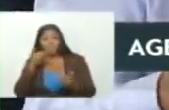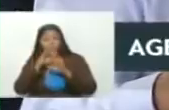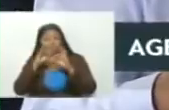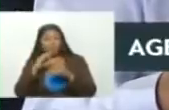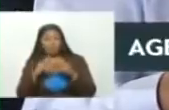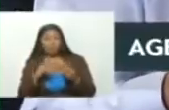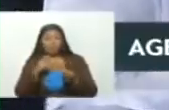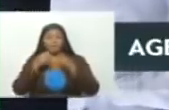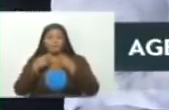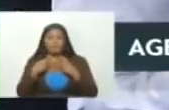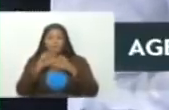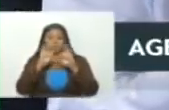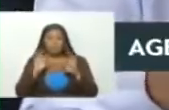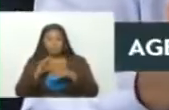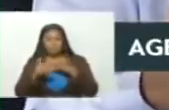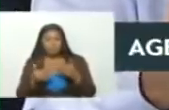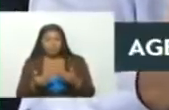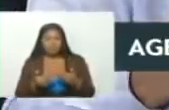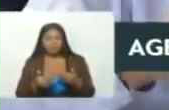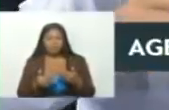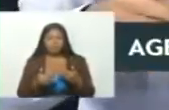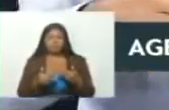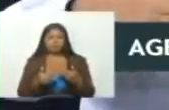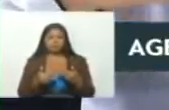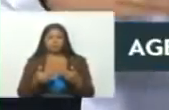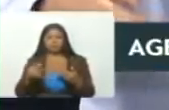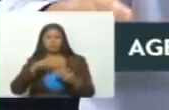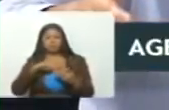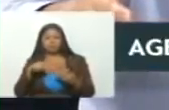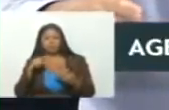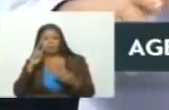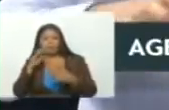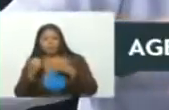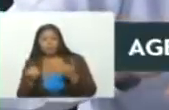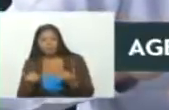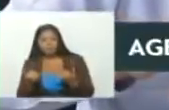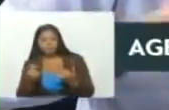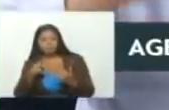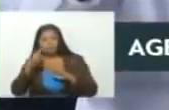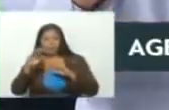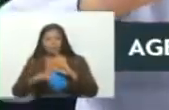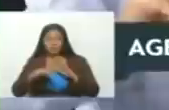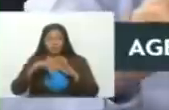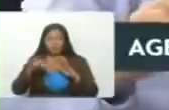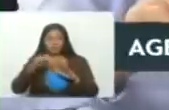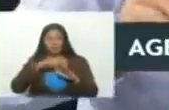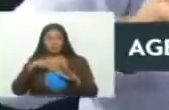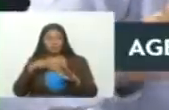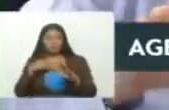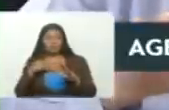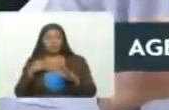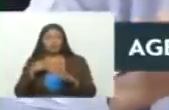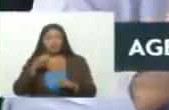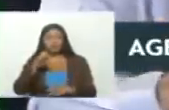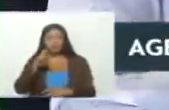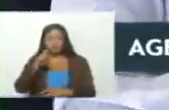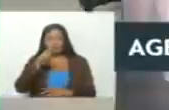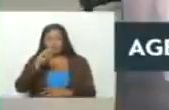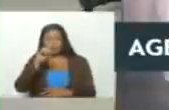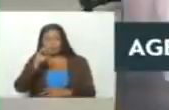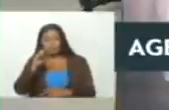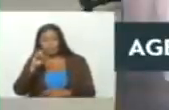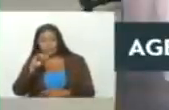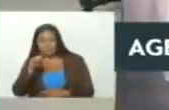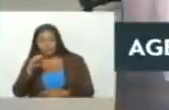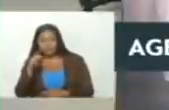pues pierdes ese instrumento. Y ese es uno de los grandes dramas de los países que están en la Unión Europea, por ejemplo, los pequeños. Y están en el euro y ya no pueden, ya no